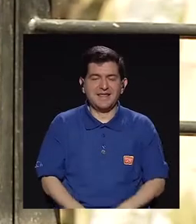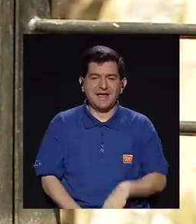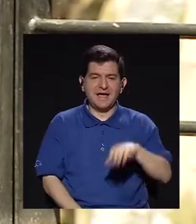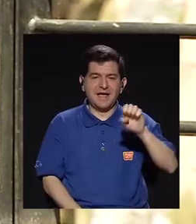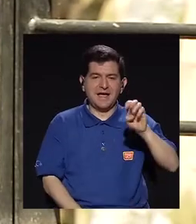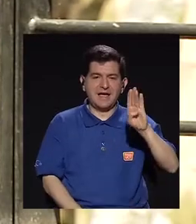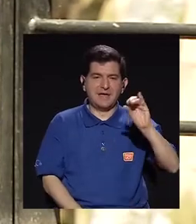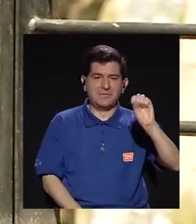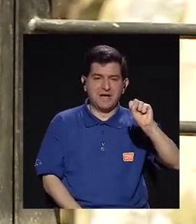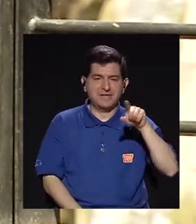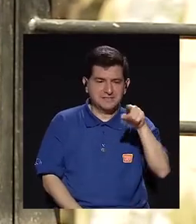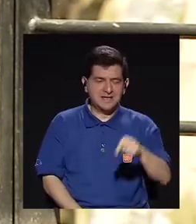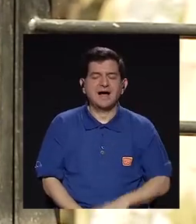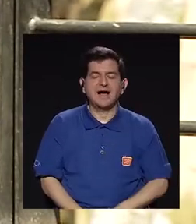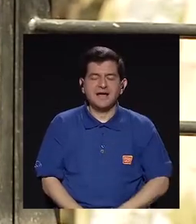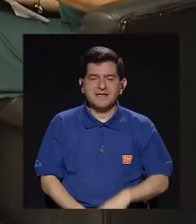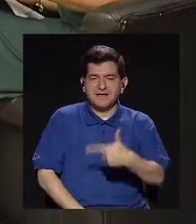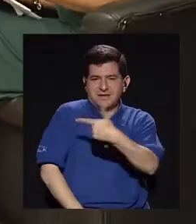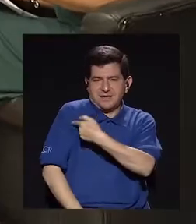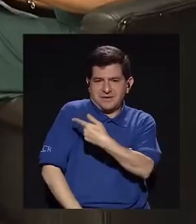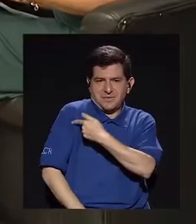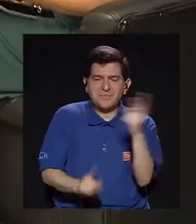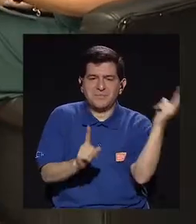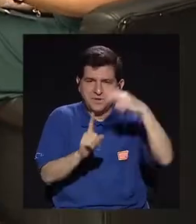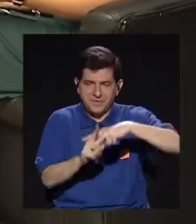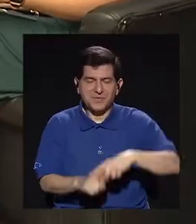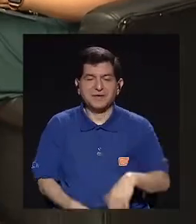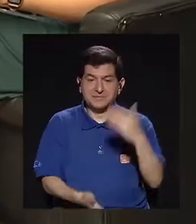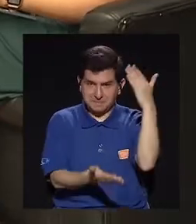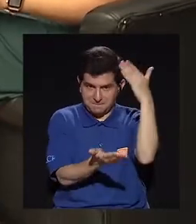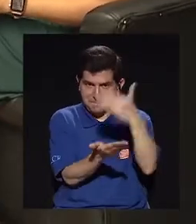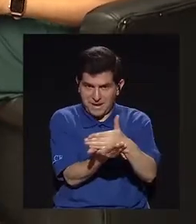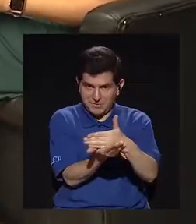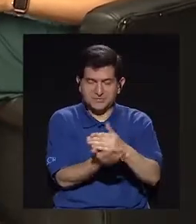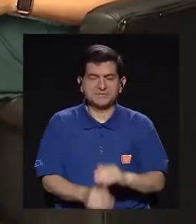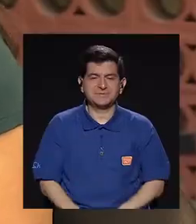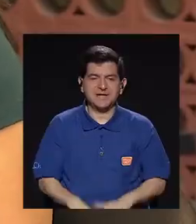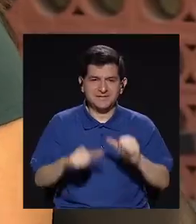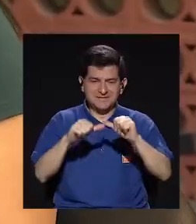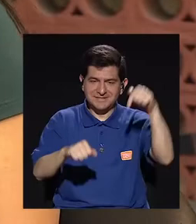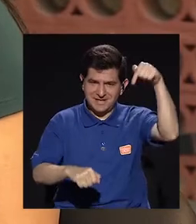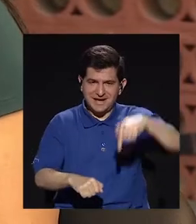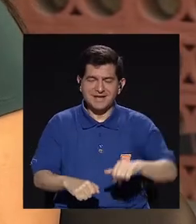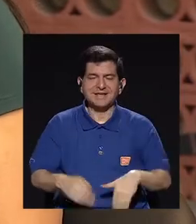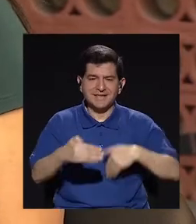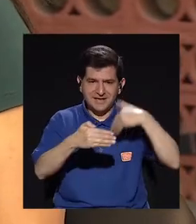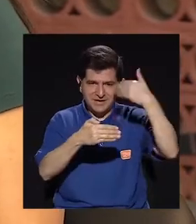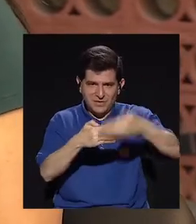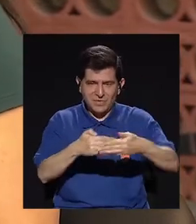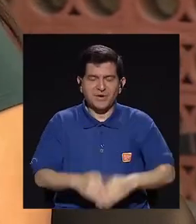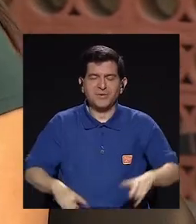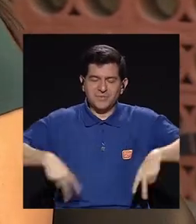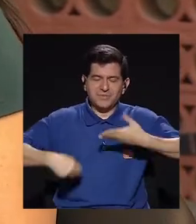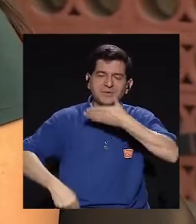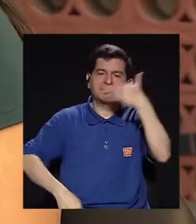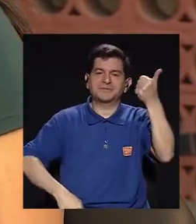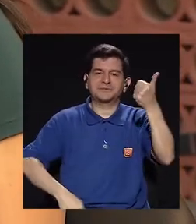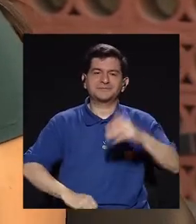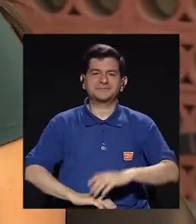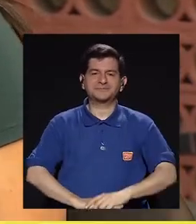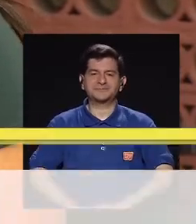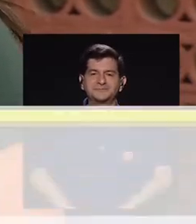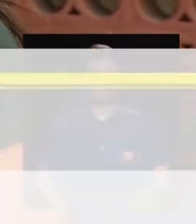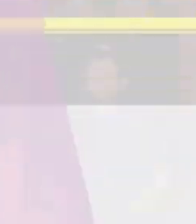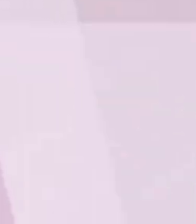su EBAIS. Uh-huh. Ahí es donde tocan las vacunaciones. Uh-huh. Bueno, vamos a hacer una pausa. Quédese con nosotros y ya regresamos con más de Vivir